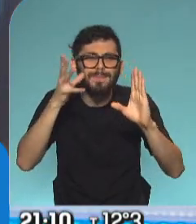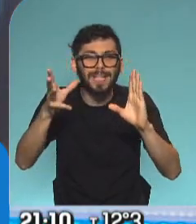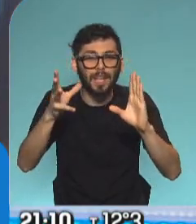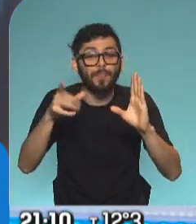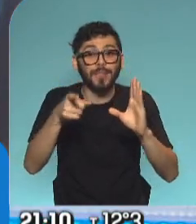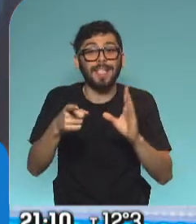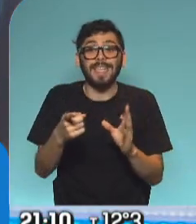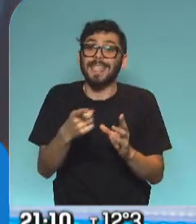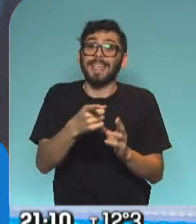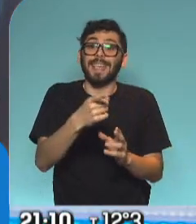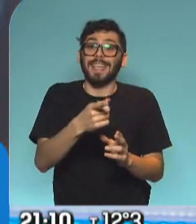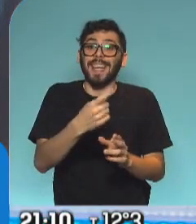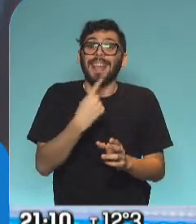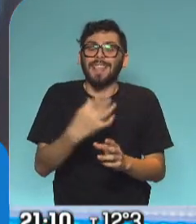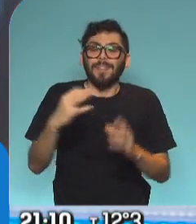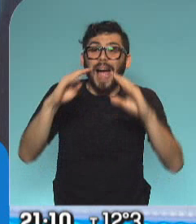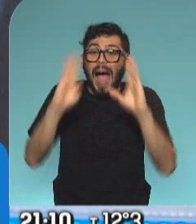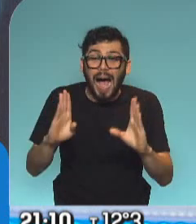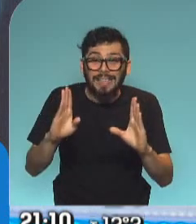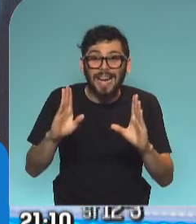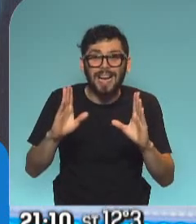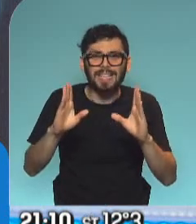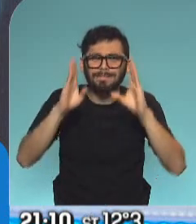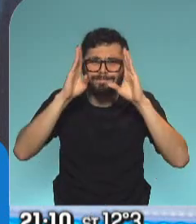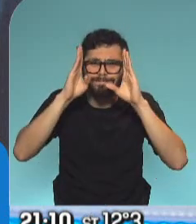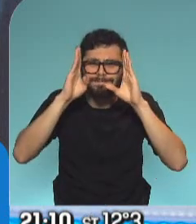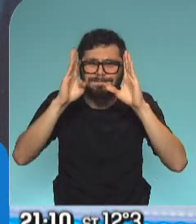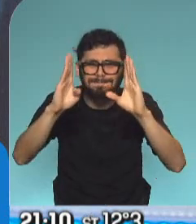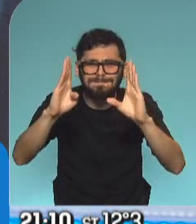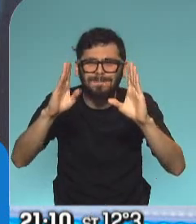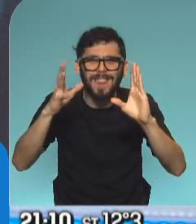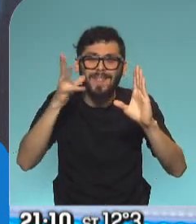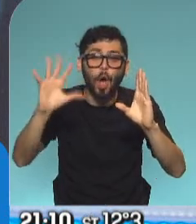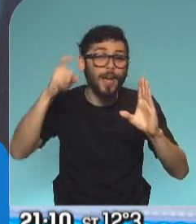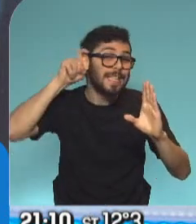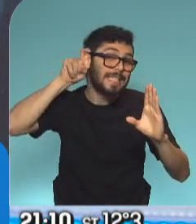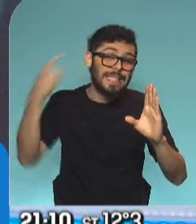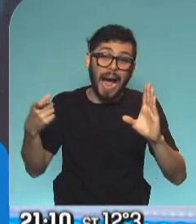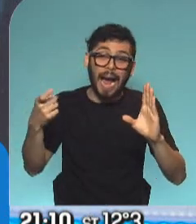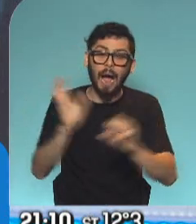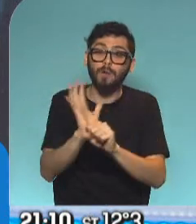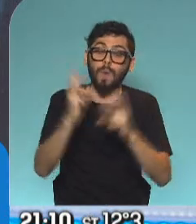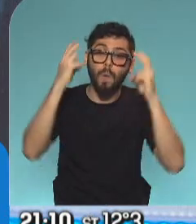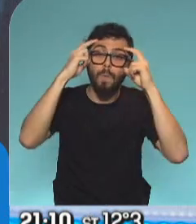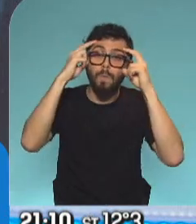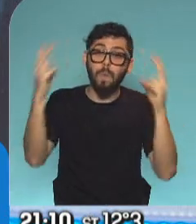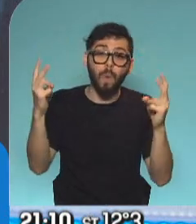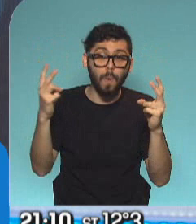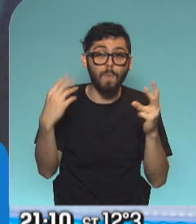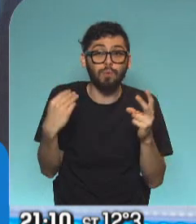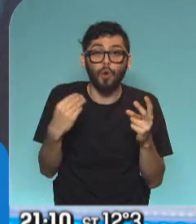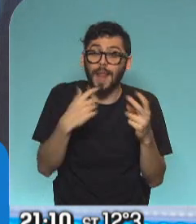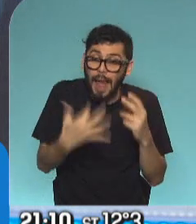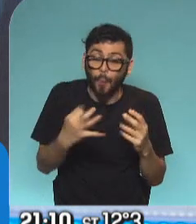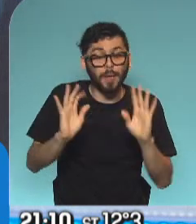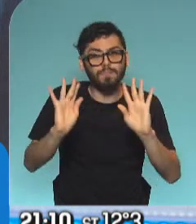marca que a veces cuando llega a la casa es tanta la atención que pone que se saca los aparatos para descansar. Mirá. Porque la verdad le